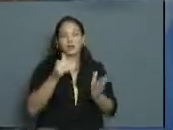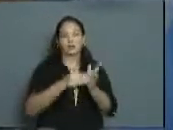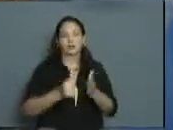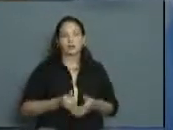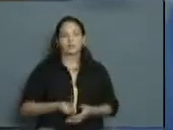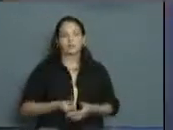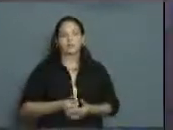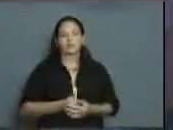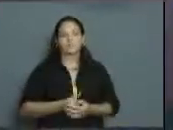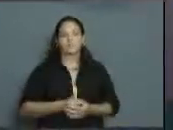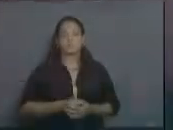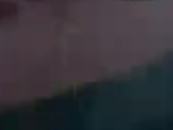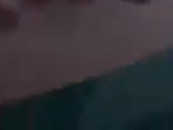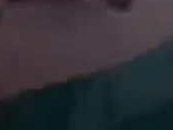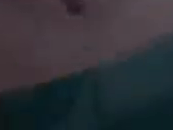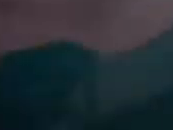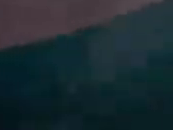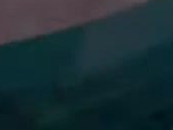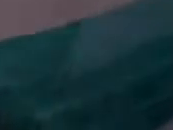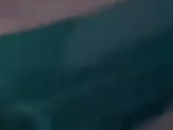tardes.